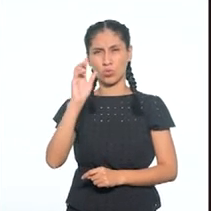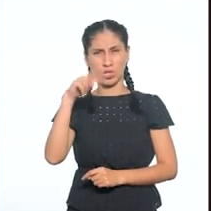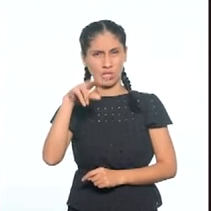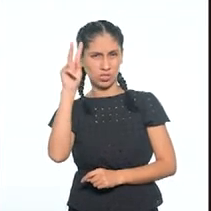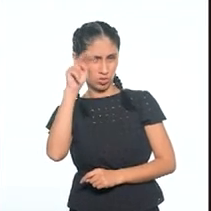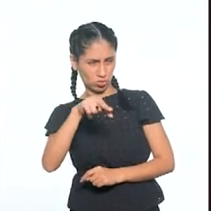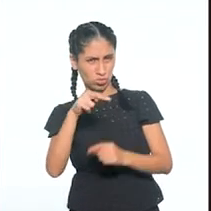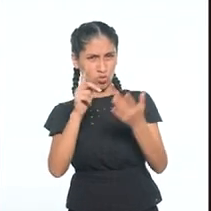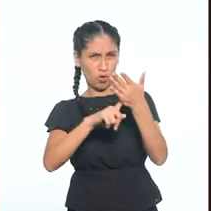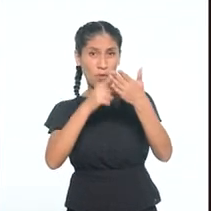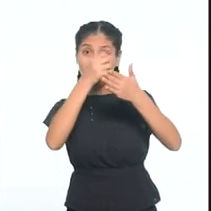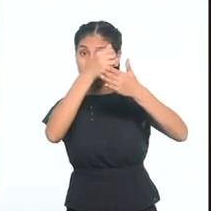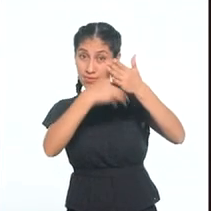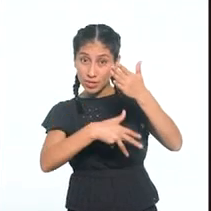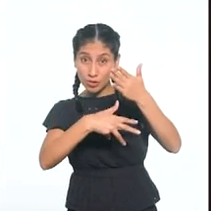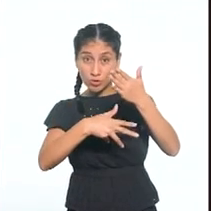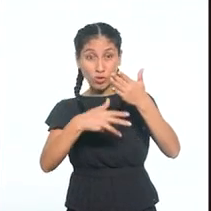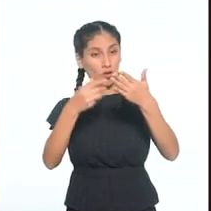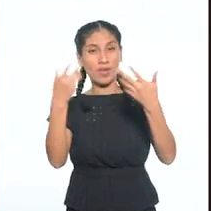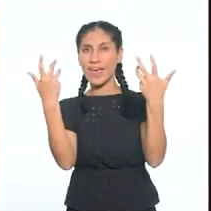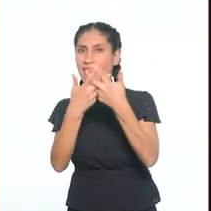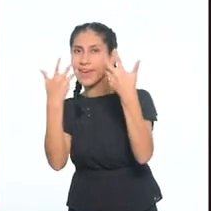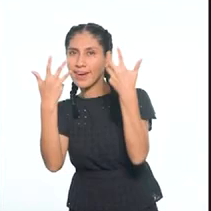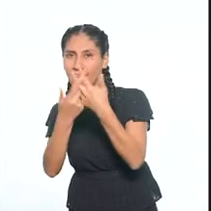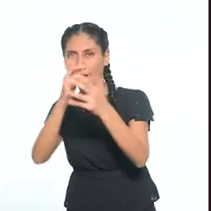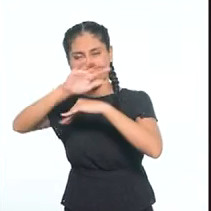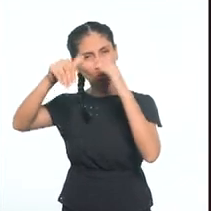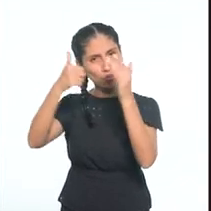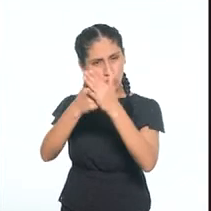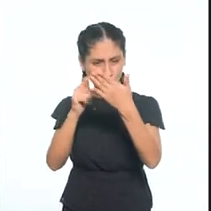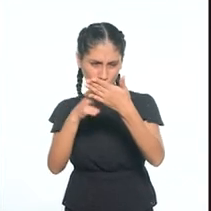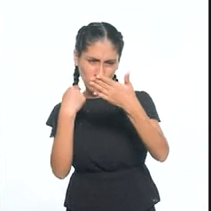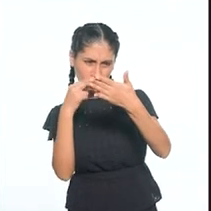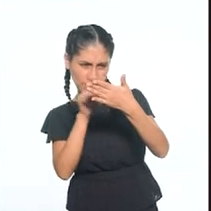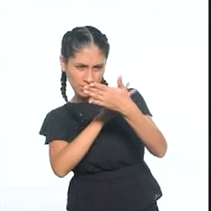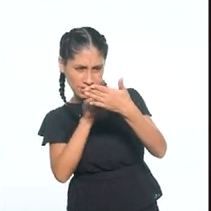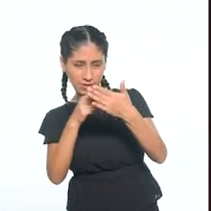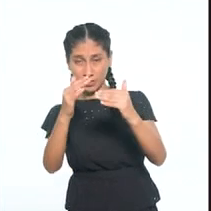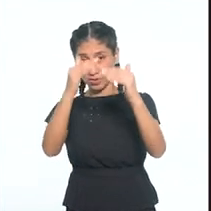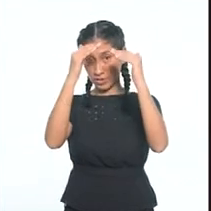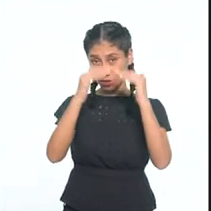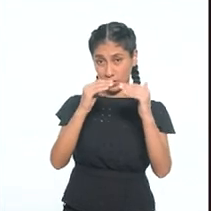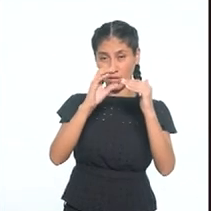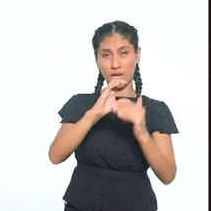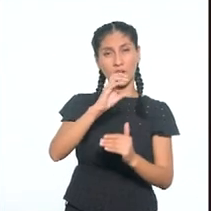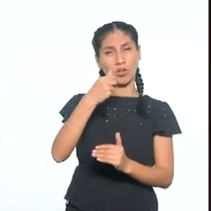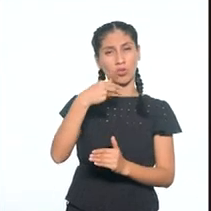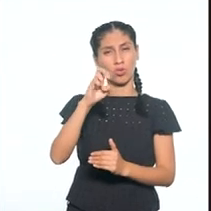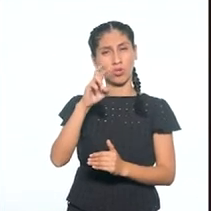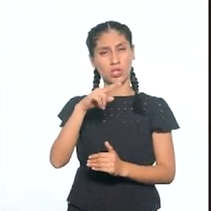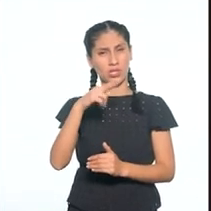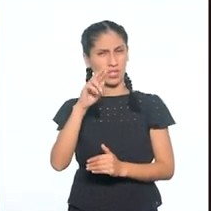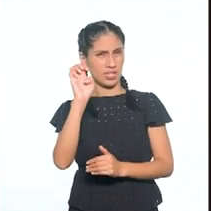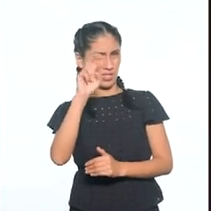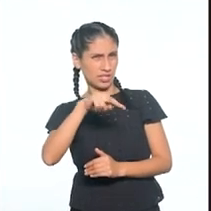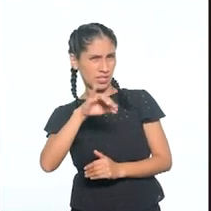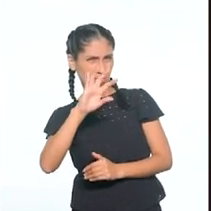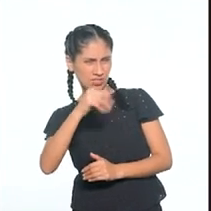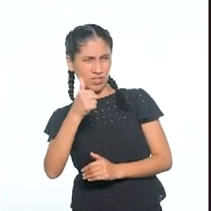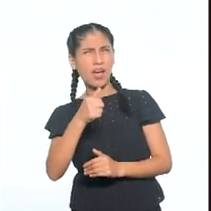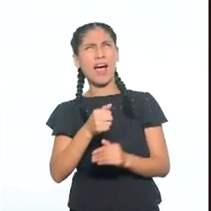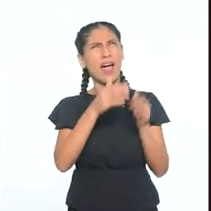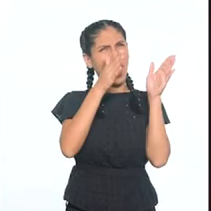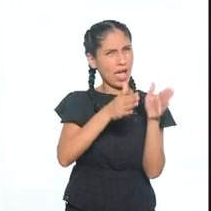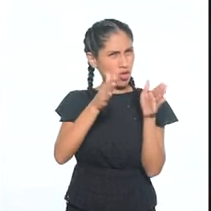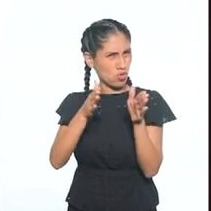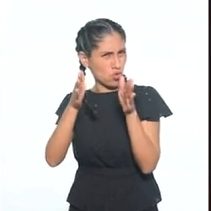debe adecuarse a la situación comunicativa en la que se inserta la coherencia cuando las ideas expresadas encierran